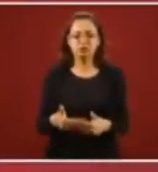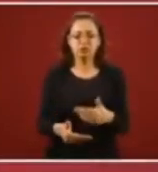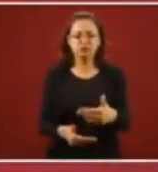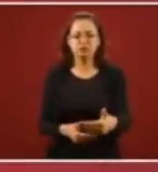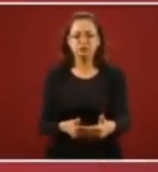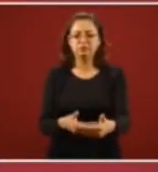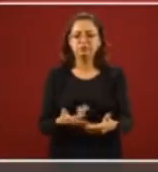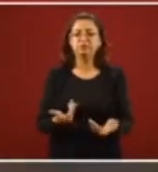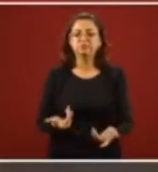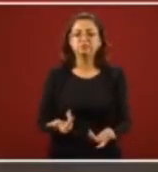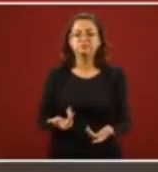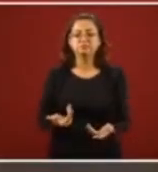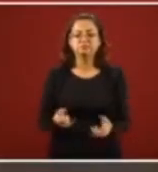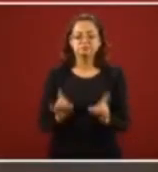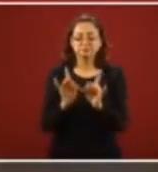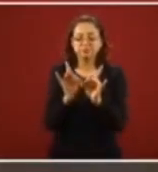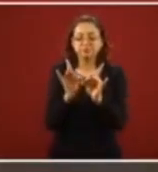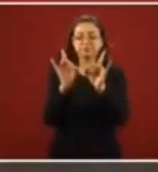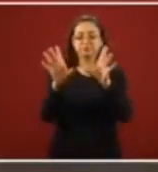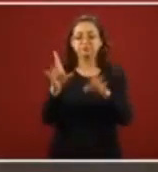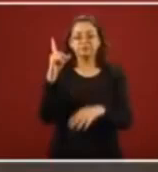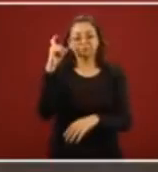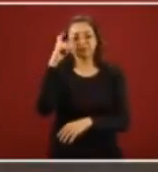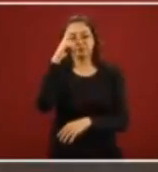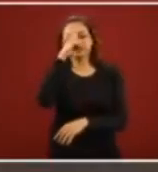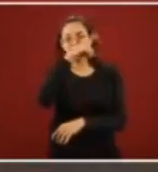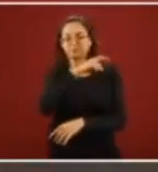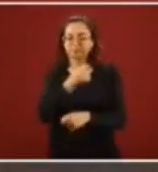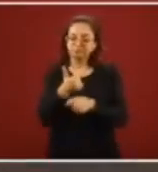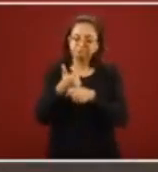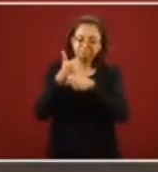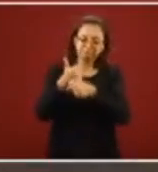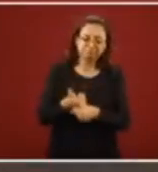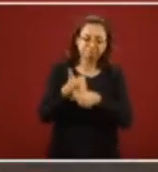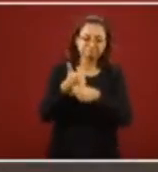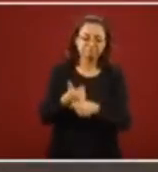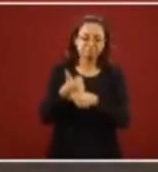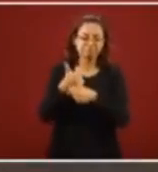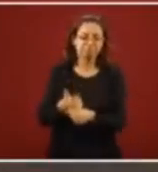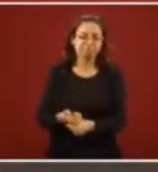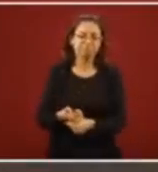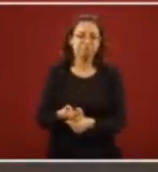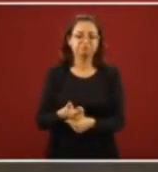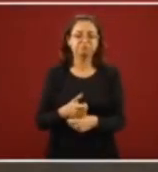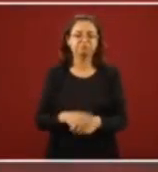situación tan difícil y esta tragedia y todavía